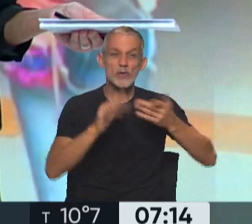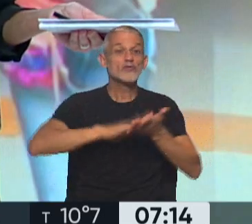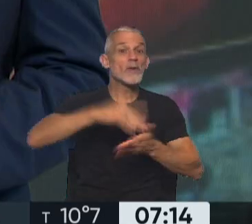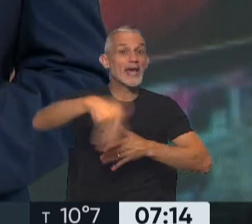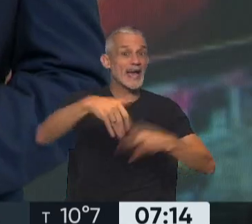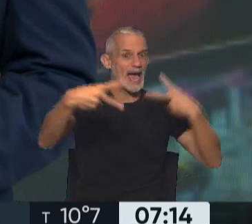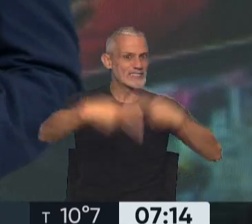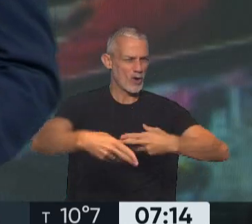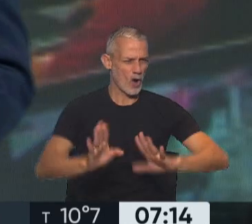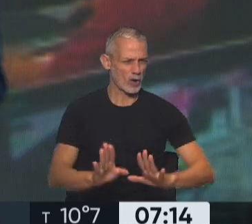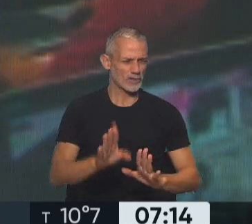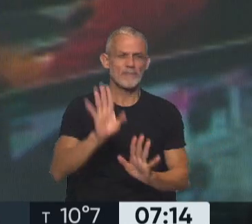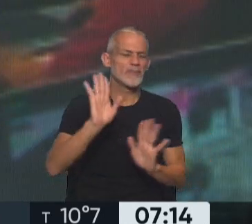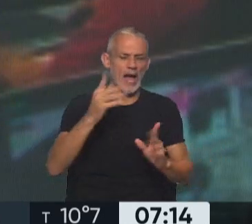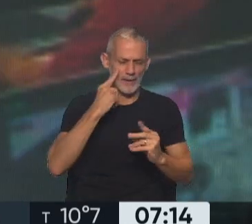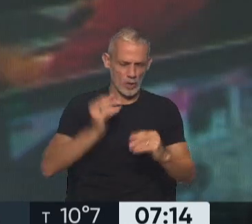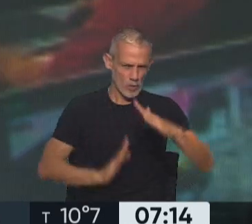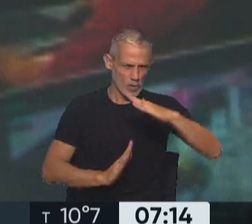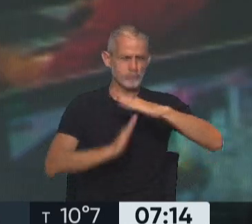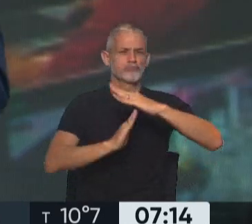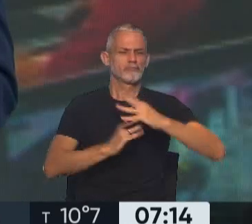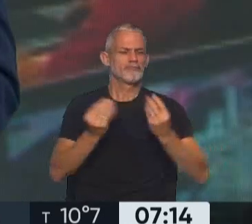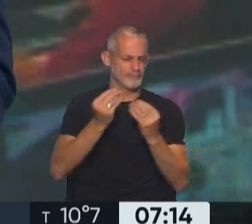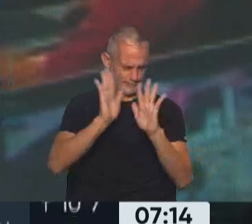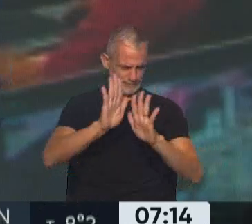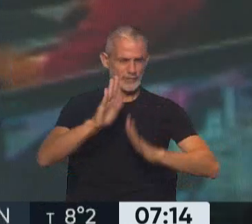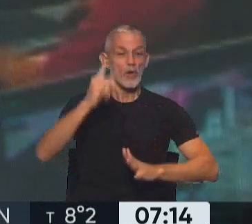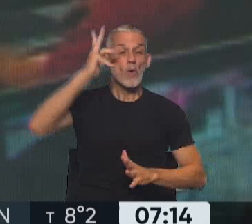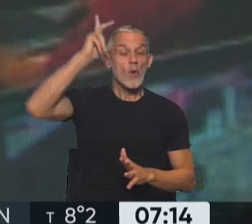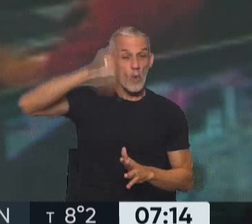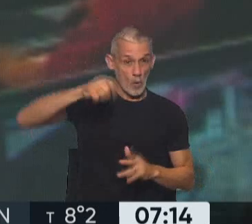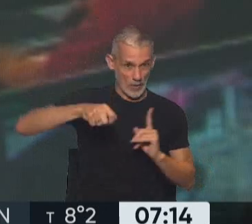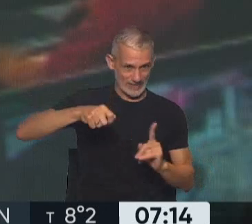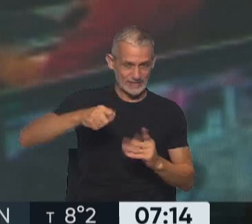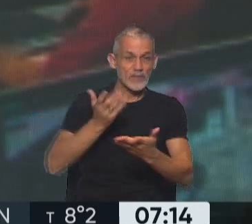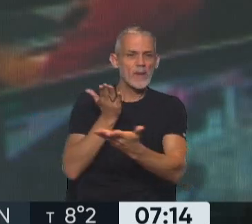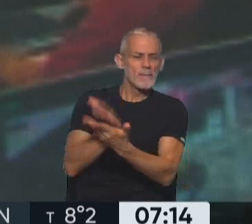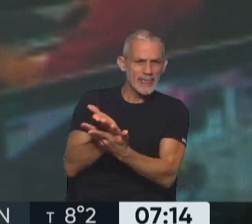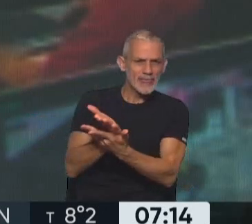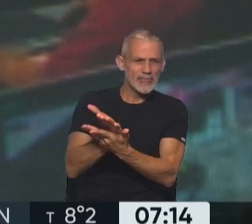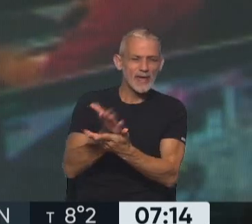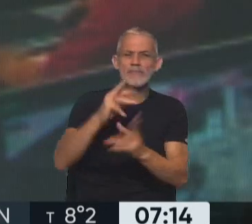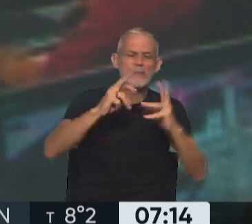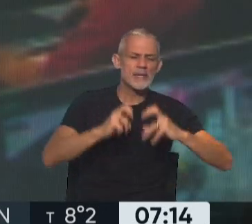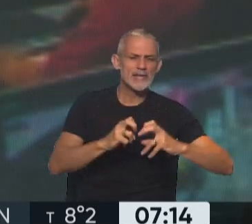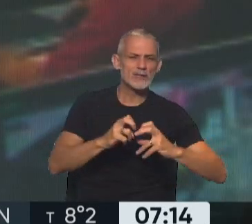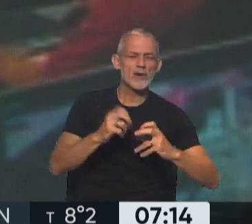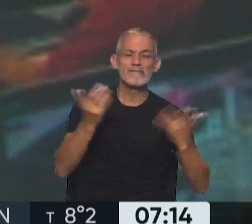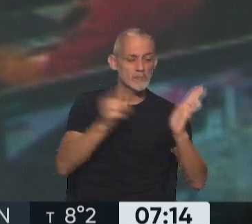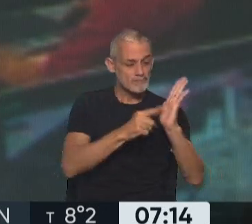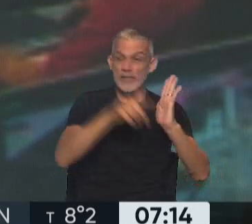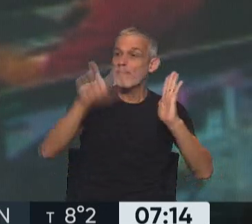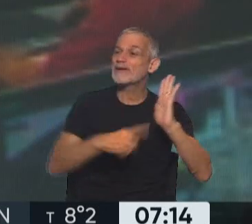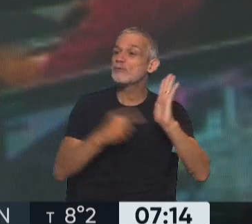calles. Para centralizar de qué se trata todo esto. Si un juez pide en el marco de una causa, búsquenme a